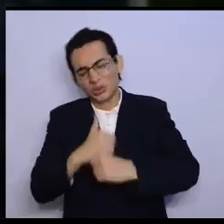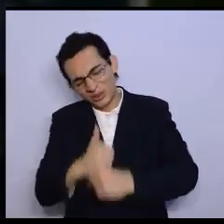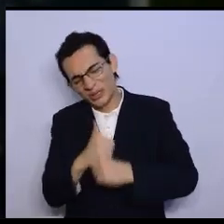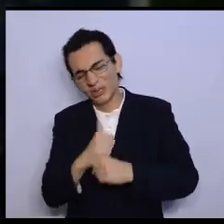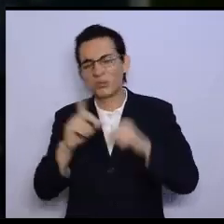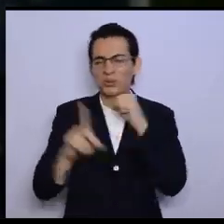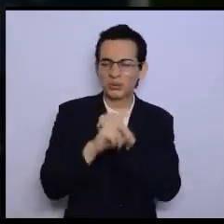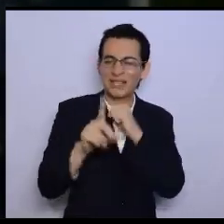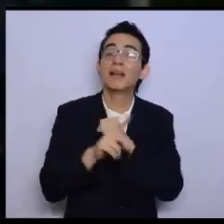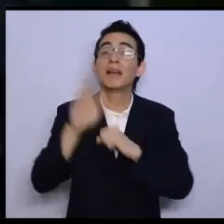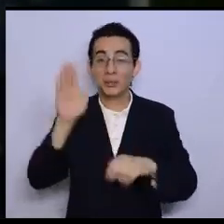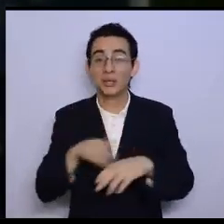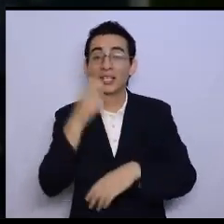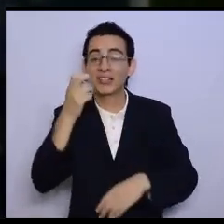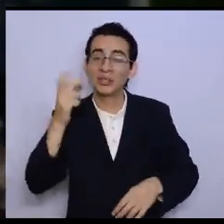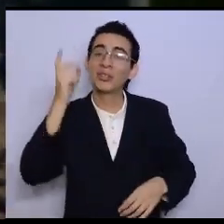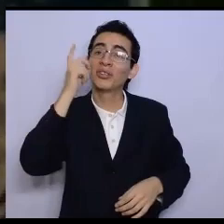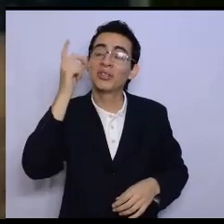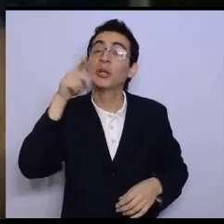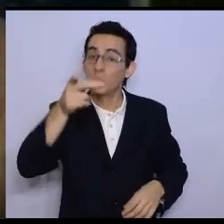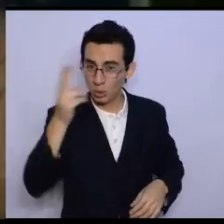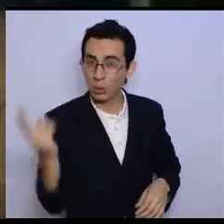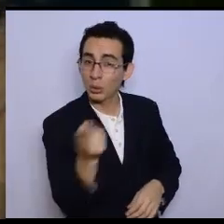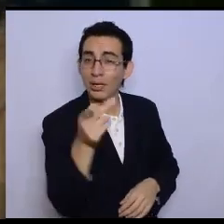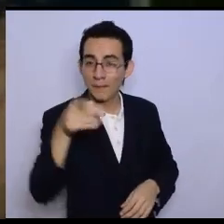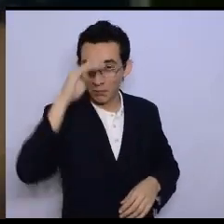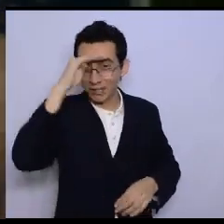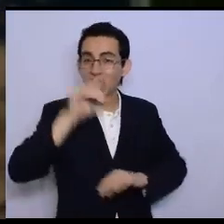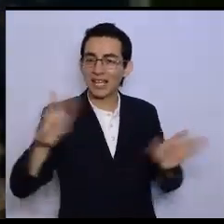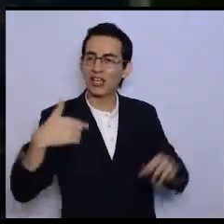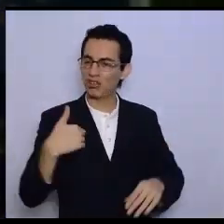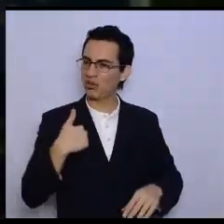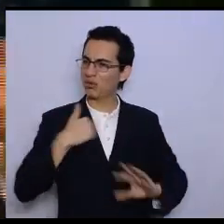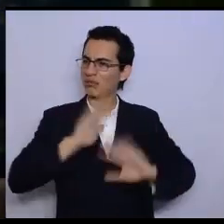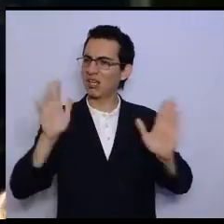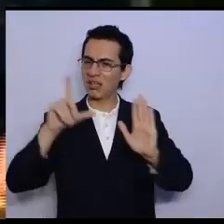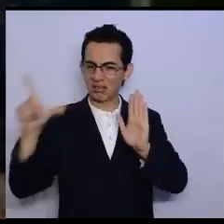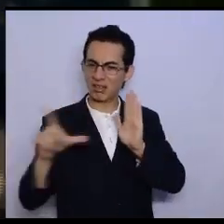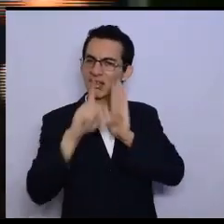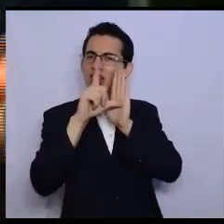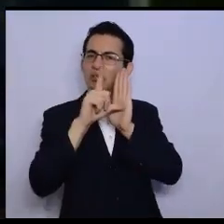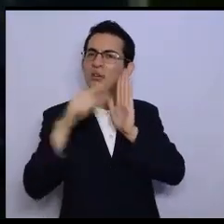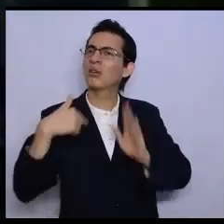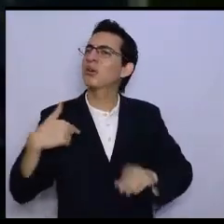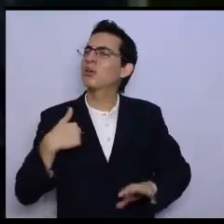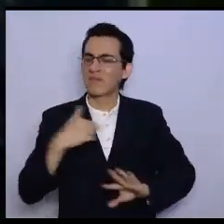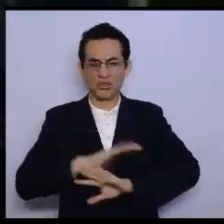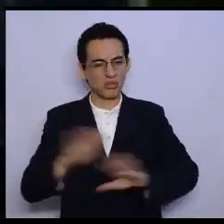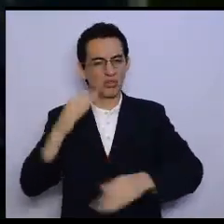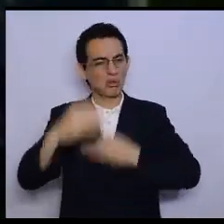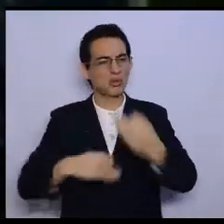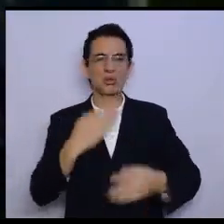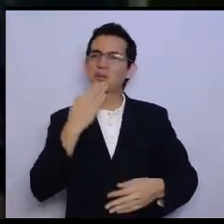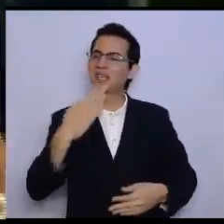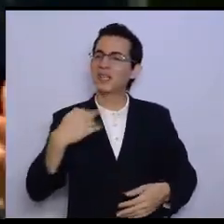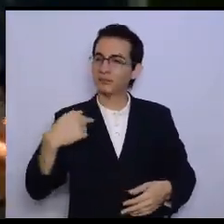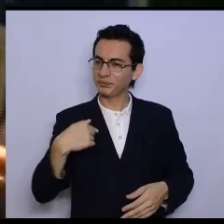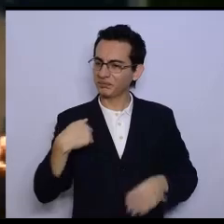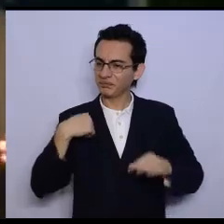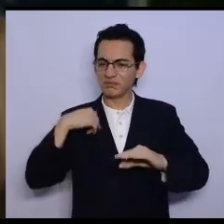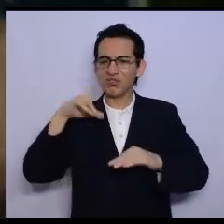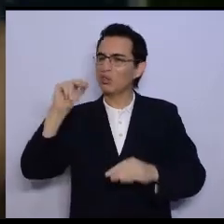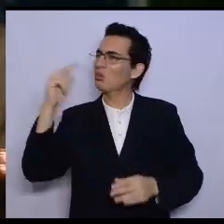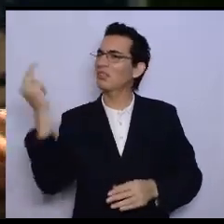Nadie, ¿verdad? Tenemos acciones, pensamientos, omisiones que ofenden a Dios y que ofenden a los demás. Bueno,